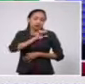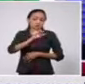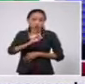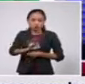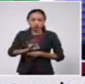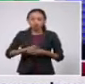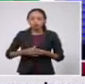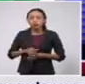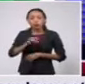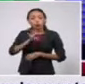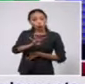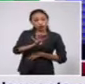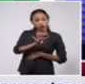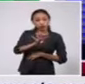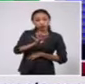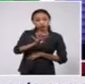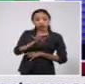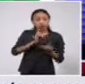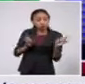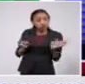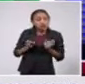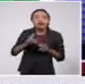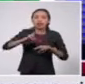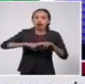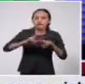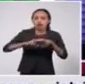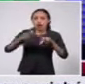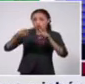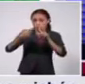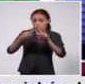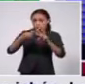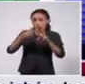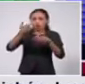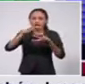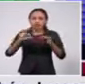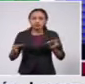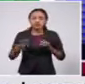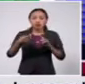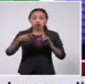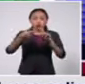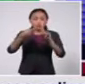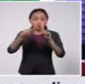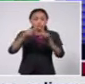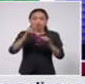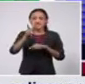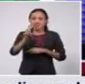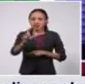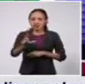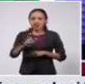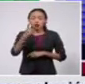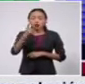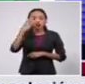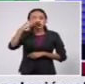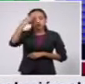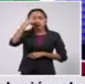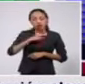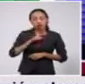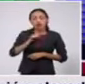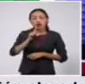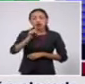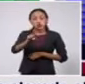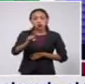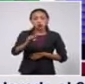de La Habana, 1 de Artemisa, 1 de Villa Clara, 1 de Ciego de Ávila y 1 de